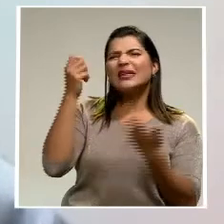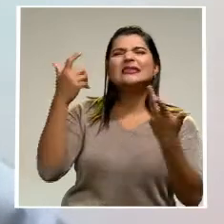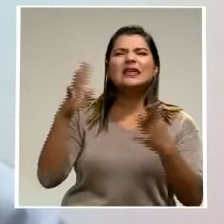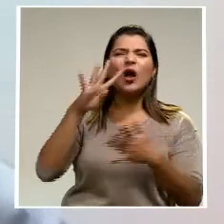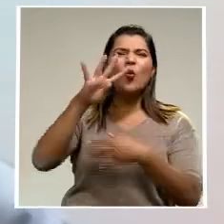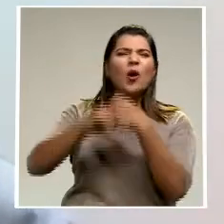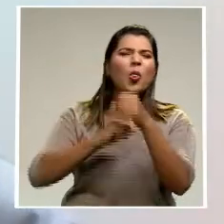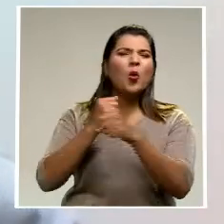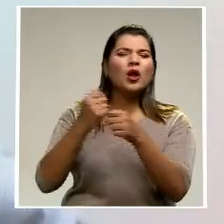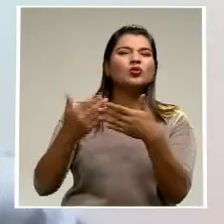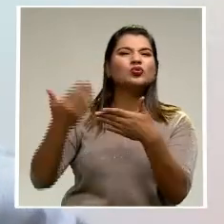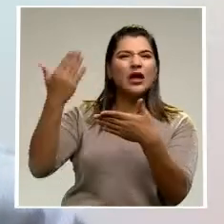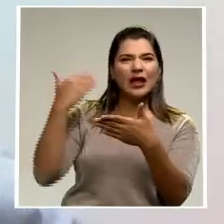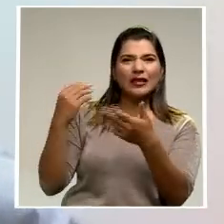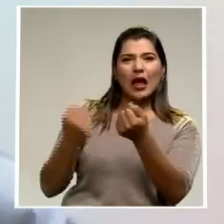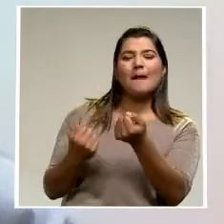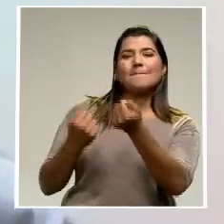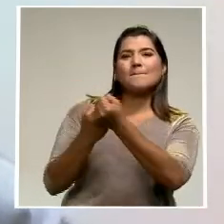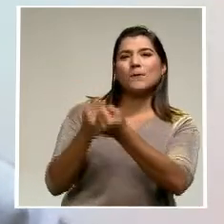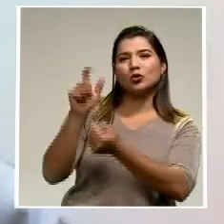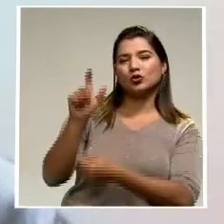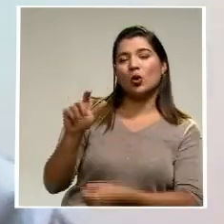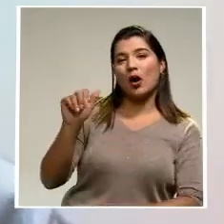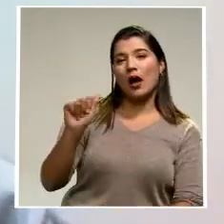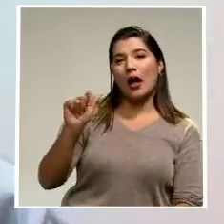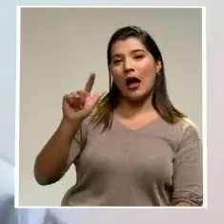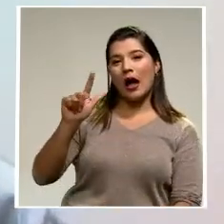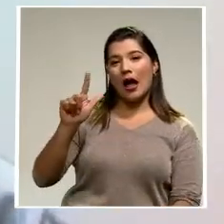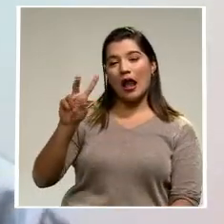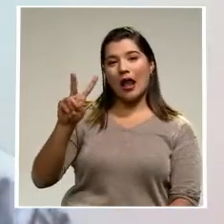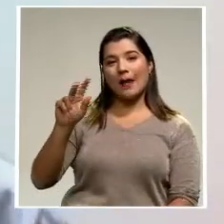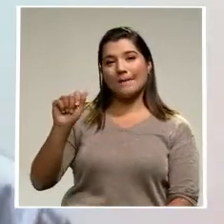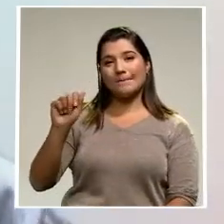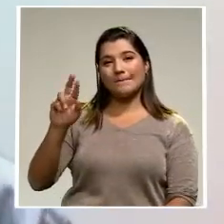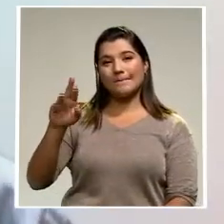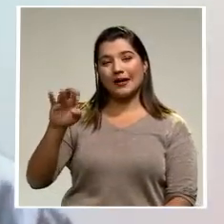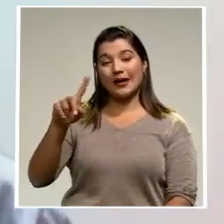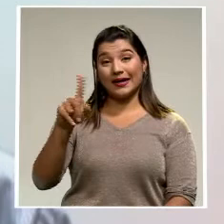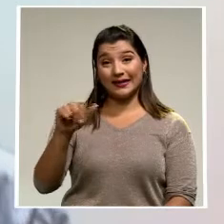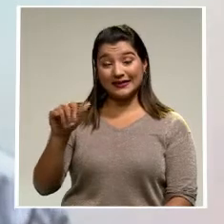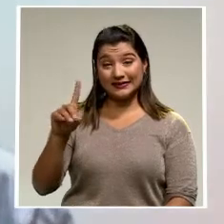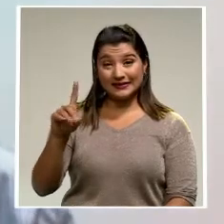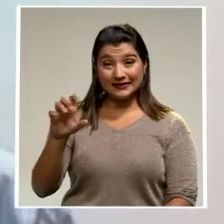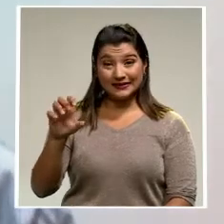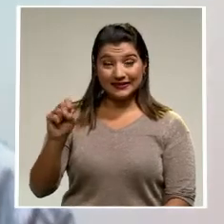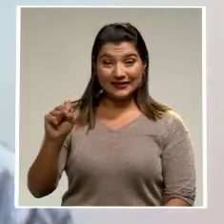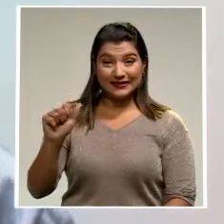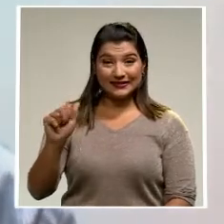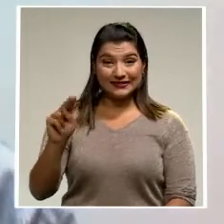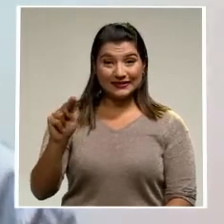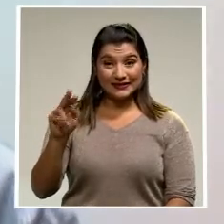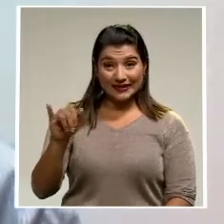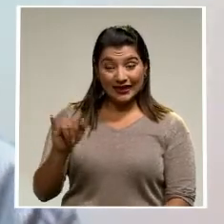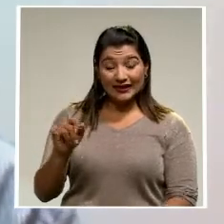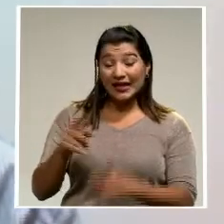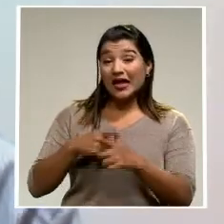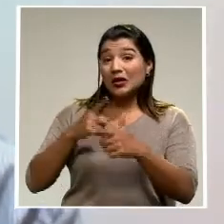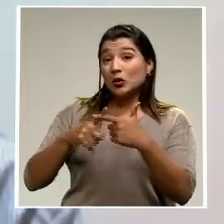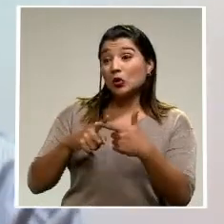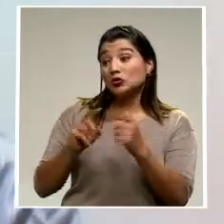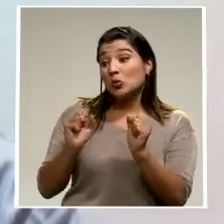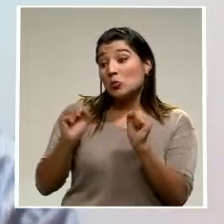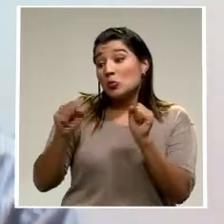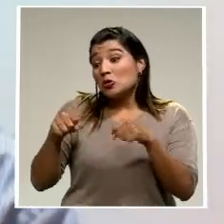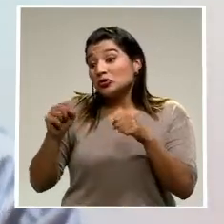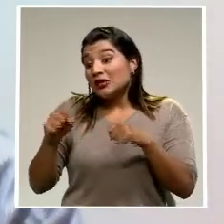años con su apoyo a Antonio Álvarez de Santi la posibilidad de minar el nacimiento o el crecimiento de una de las